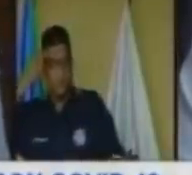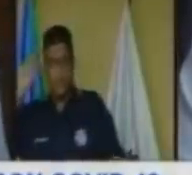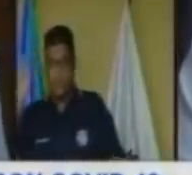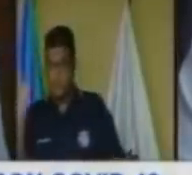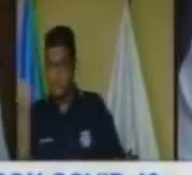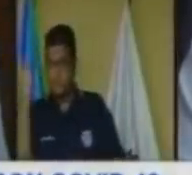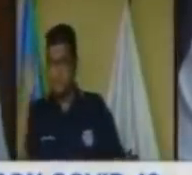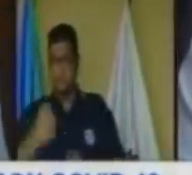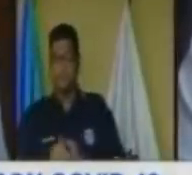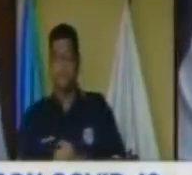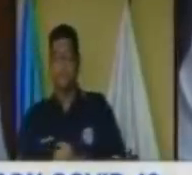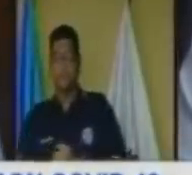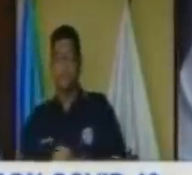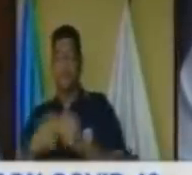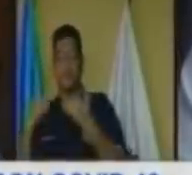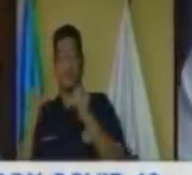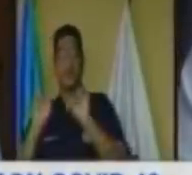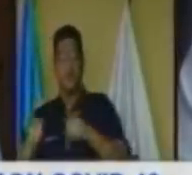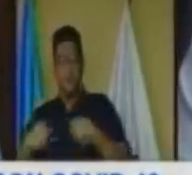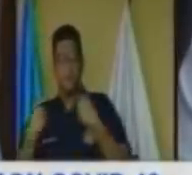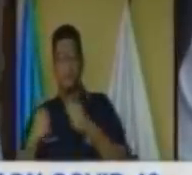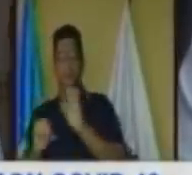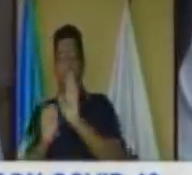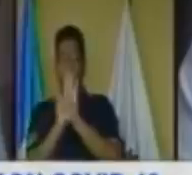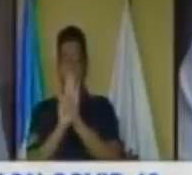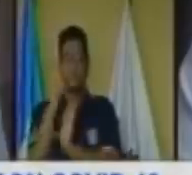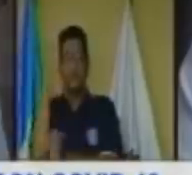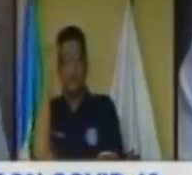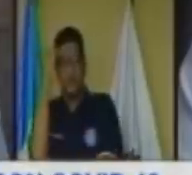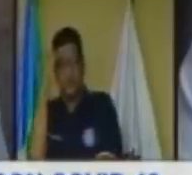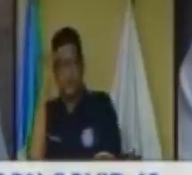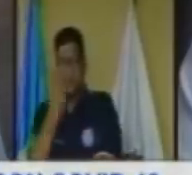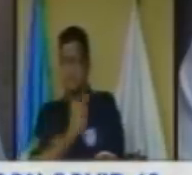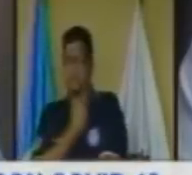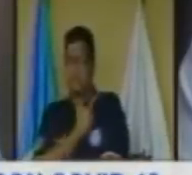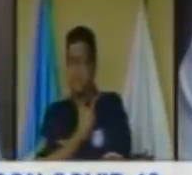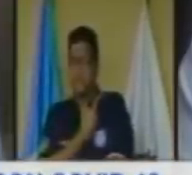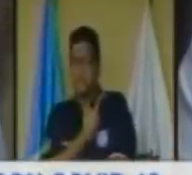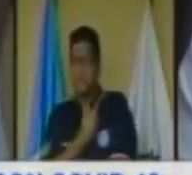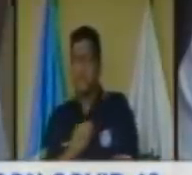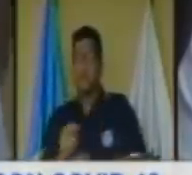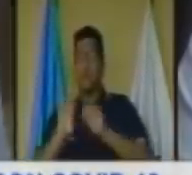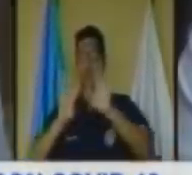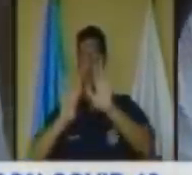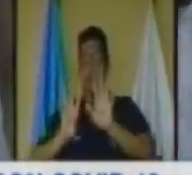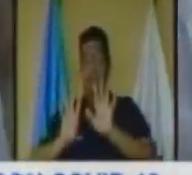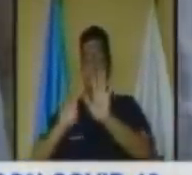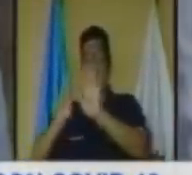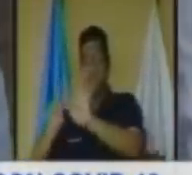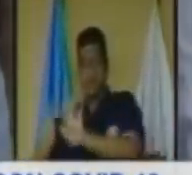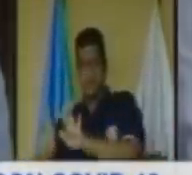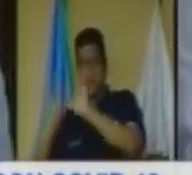logró determinar que son solamente 96 los